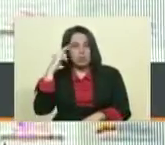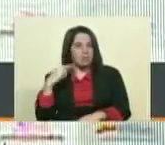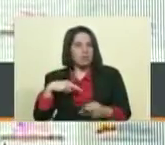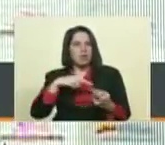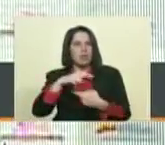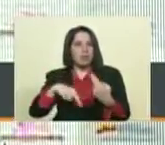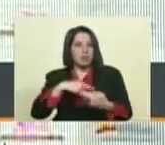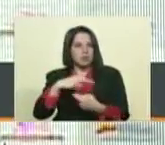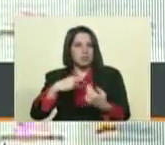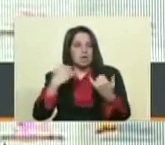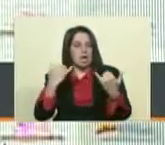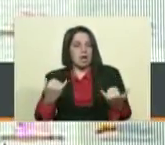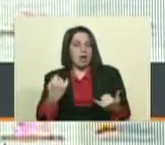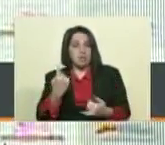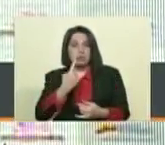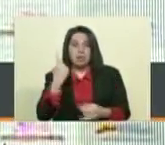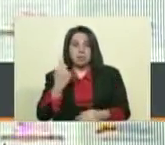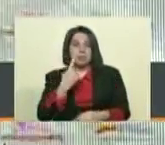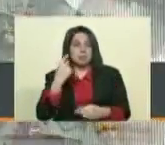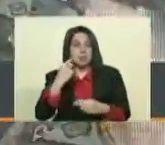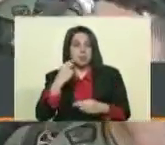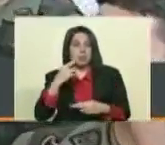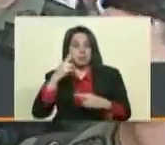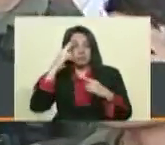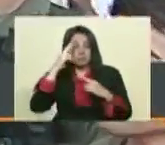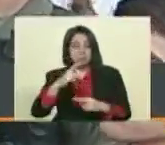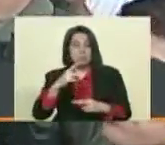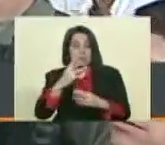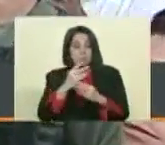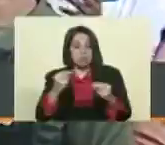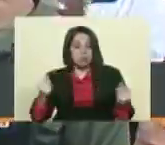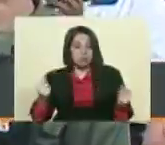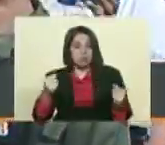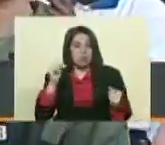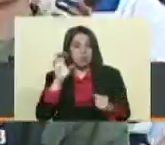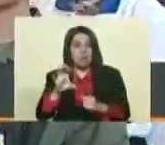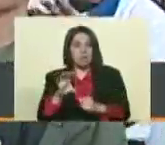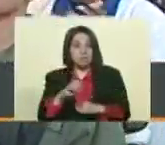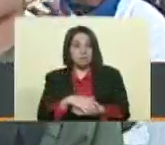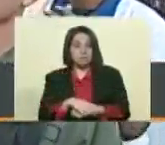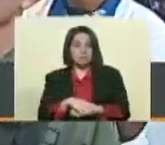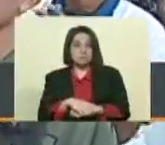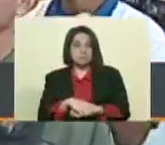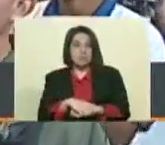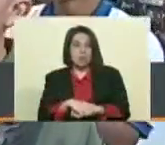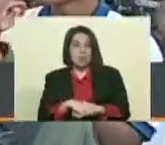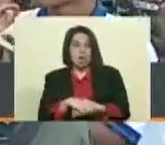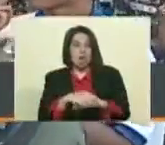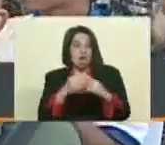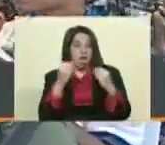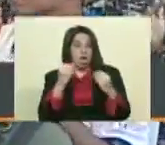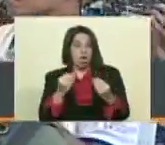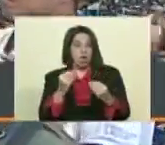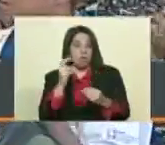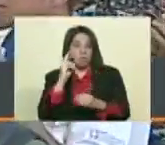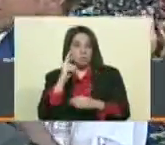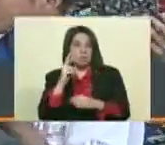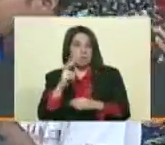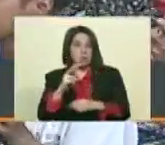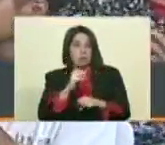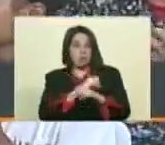revolucionarios. Y solo nosotros vamos a resolver los problemas de la seguridad del país. y los policías deben tener una visión clara del